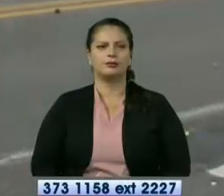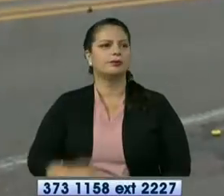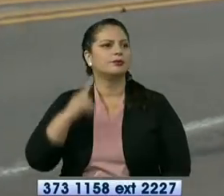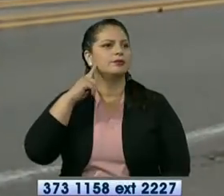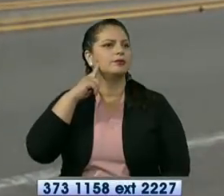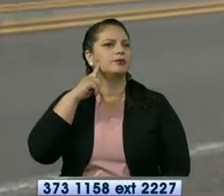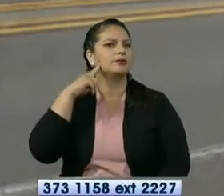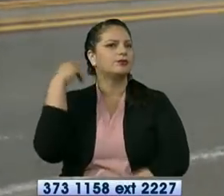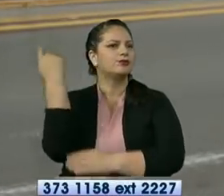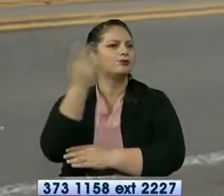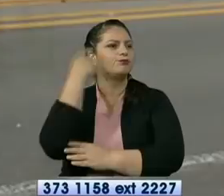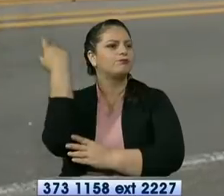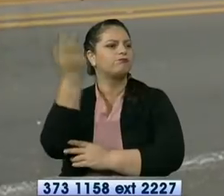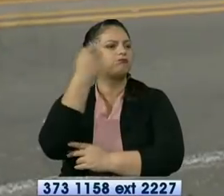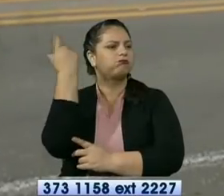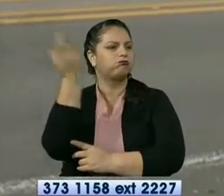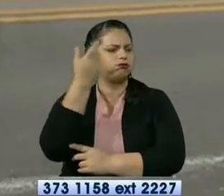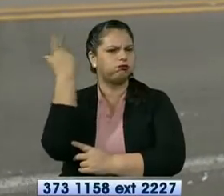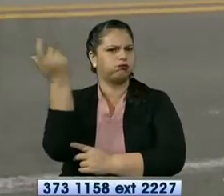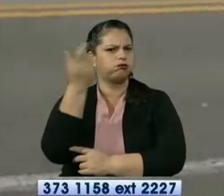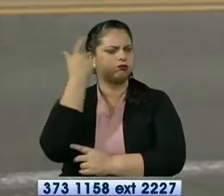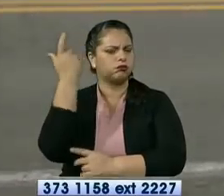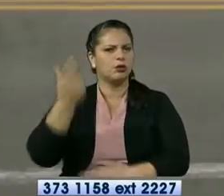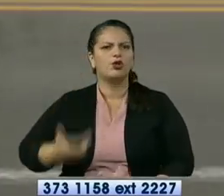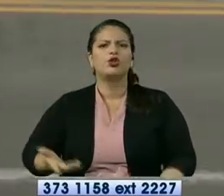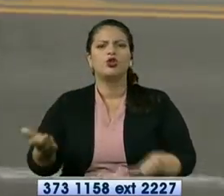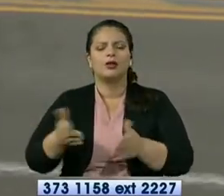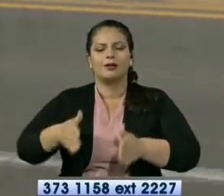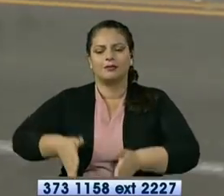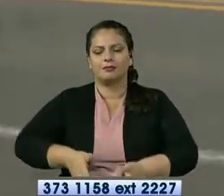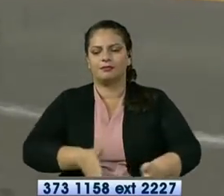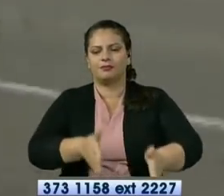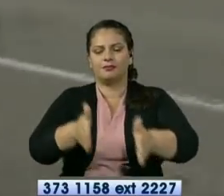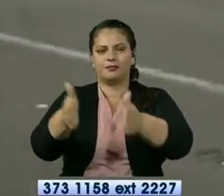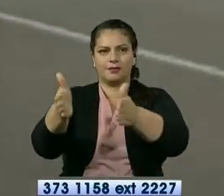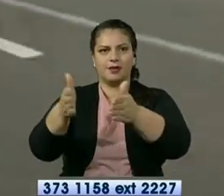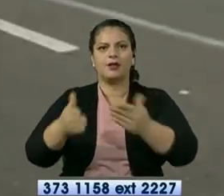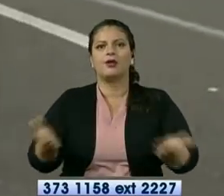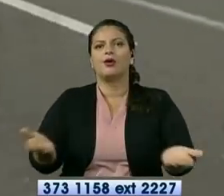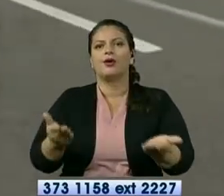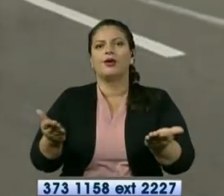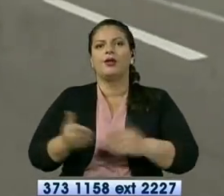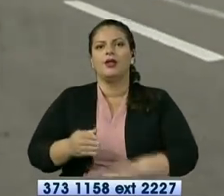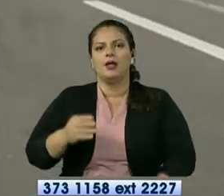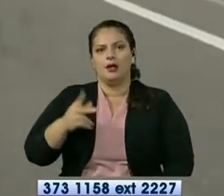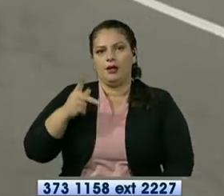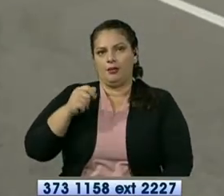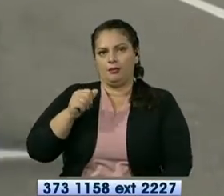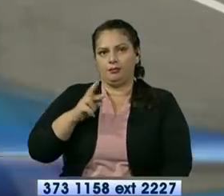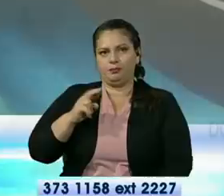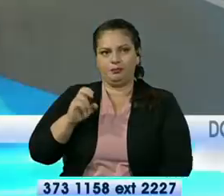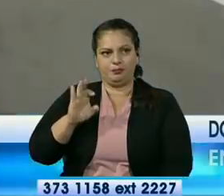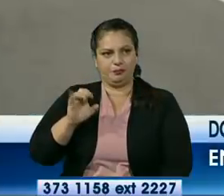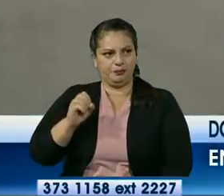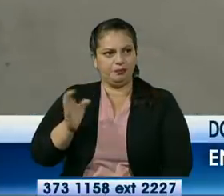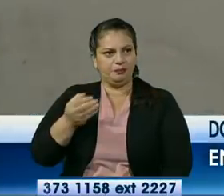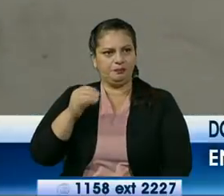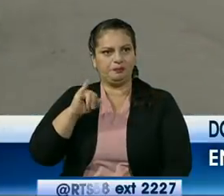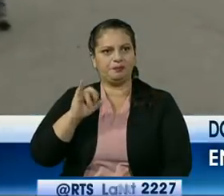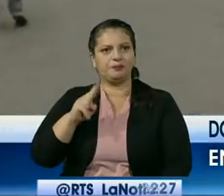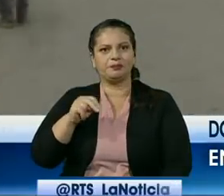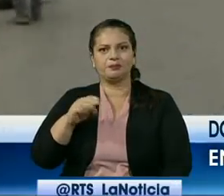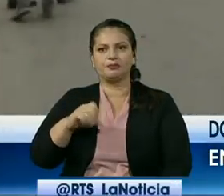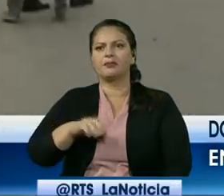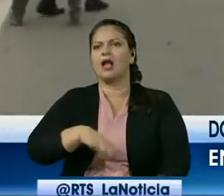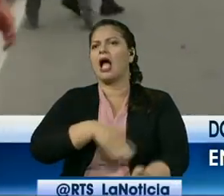El estruendo se escuchó cerca del recinto El Mango en la vía Naranjito-Puerto Inca y quienes pasaban en sus vehículos por aquella carretera fueron testigos del